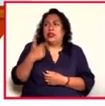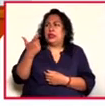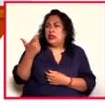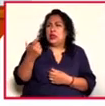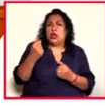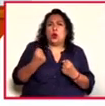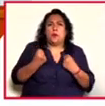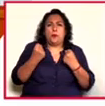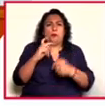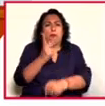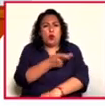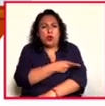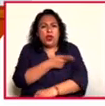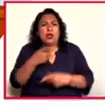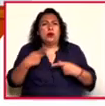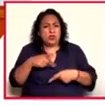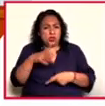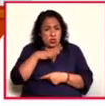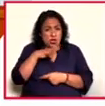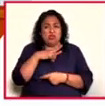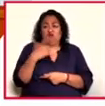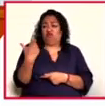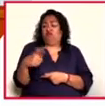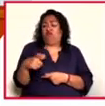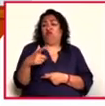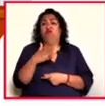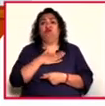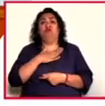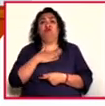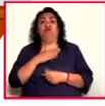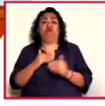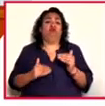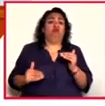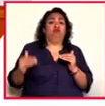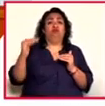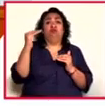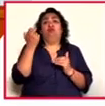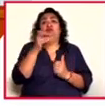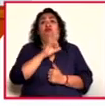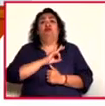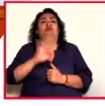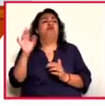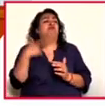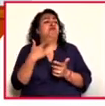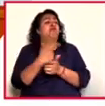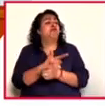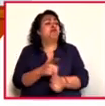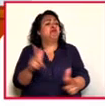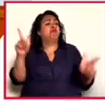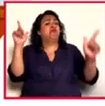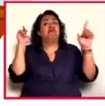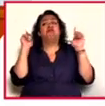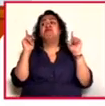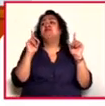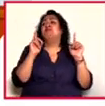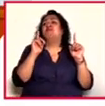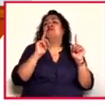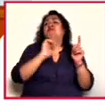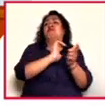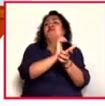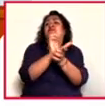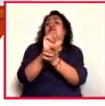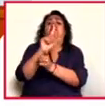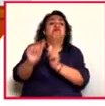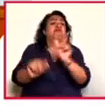la gente que tiene dinero y que siente que el estatus les permite hacer lo que se les dé la gana y poder humillar y pasar por encima de quien sea,